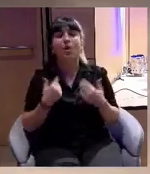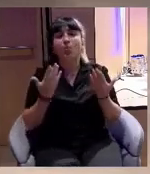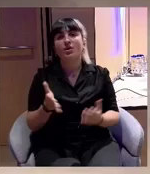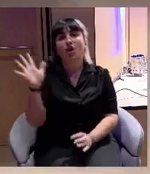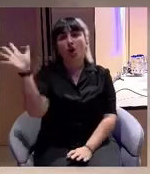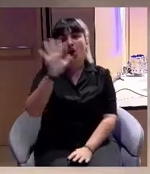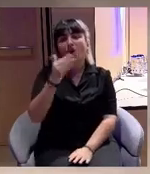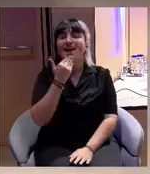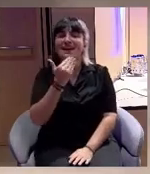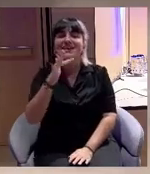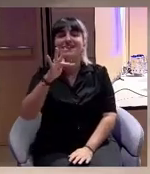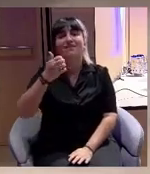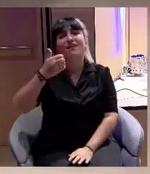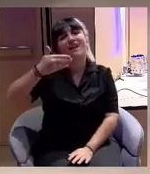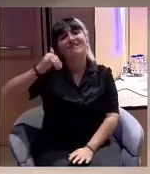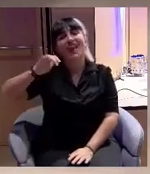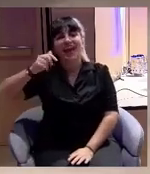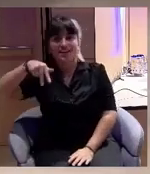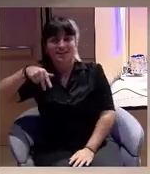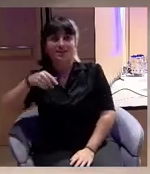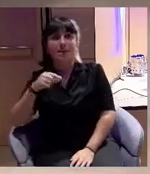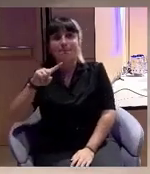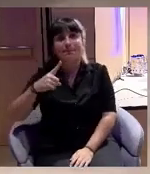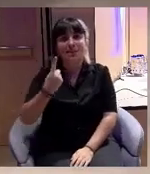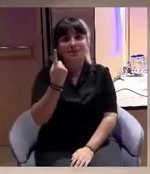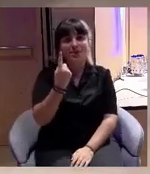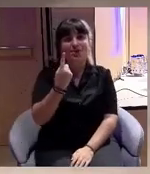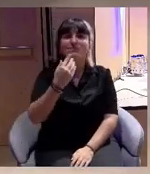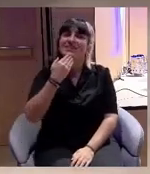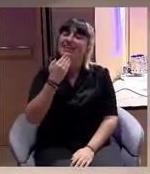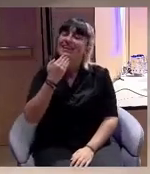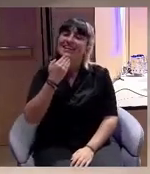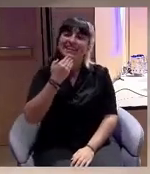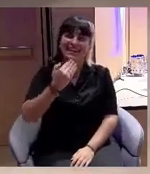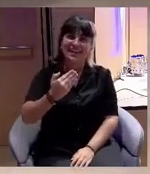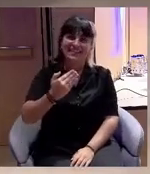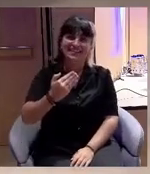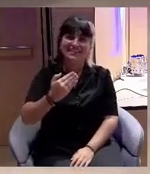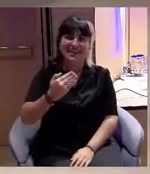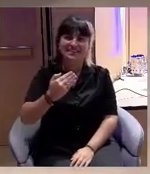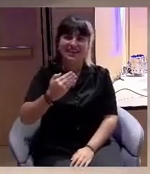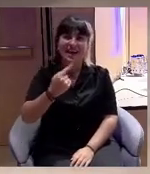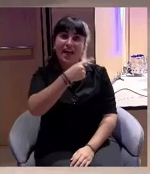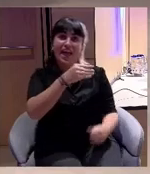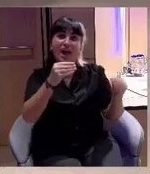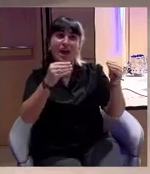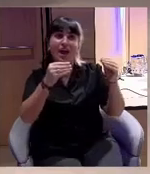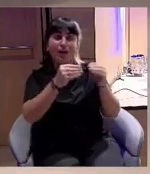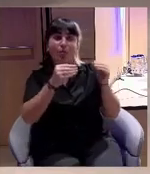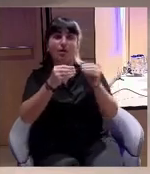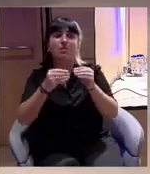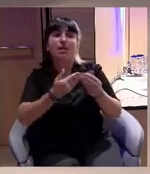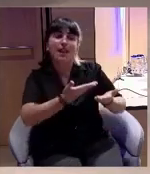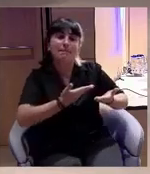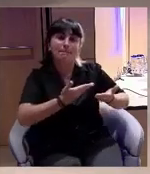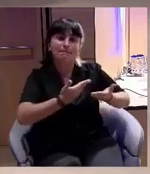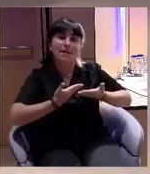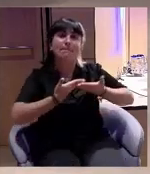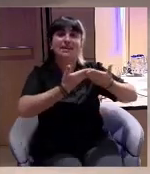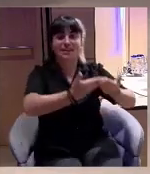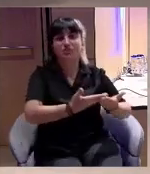Gracias Fabián en primer lugar Gracias a t da rosa por por la invitación Me parece